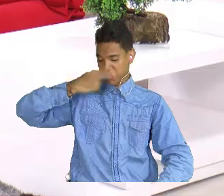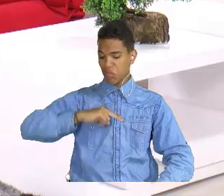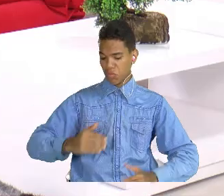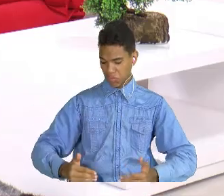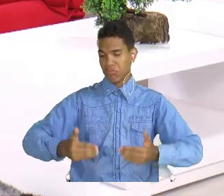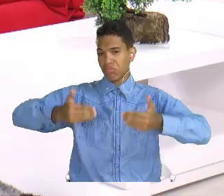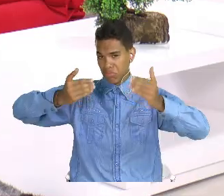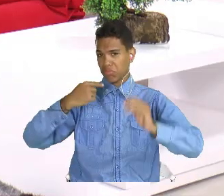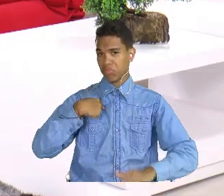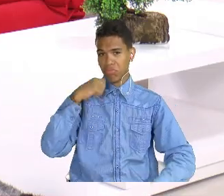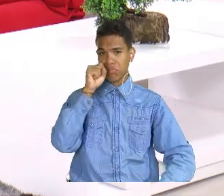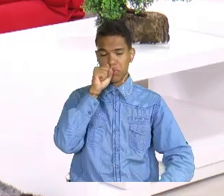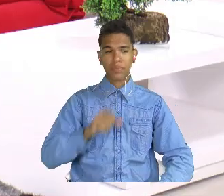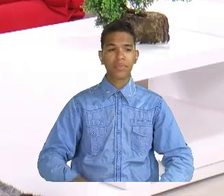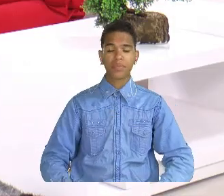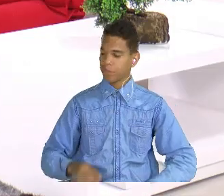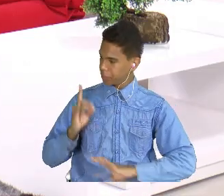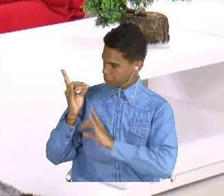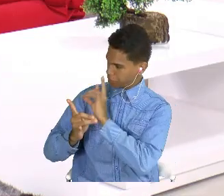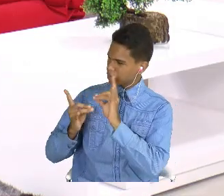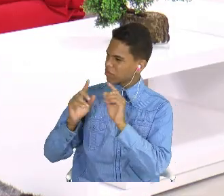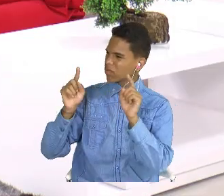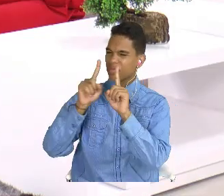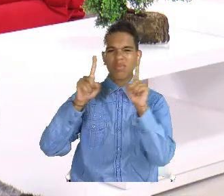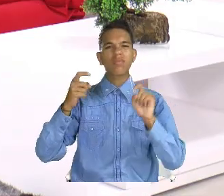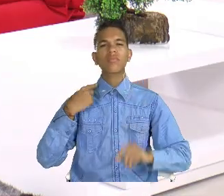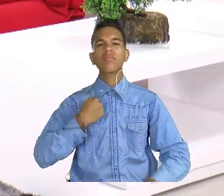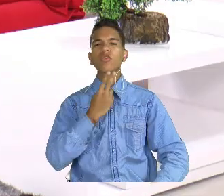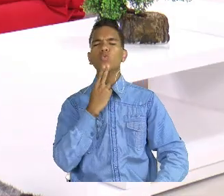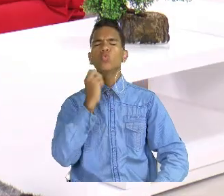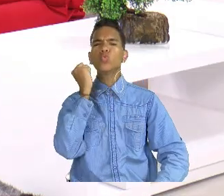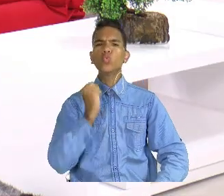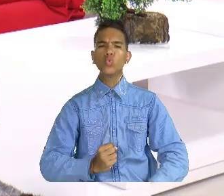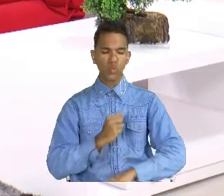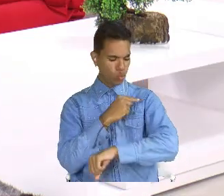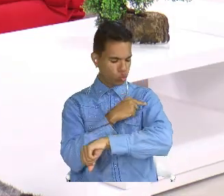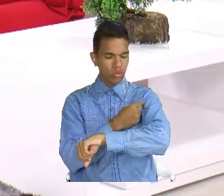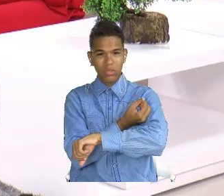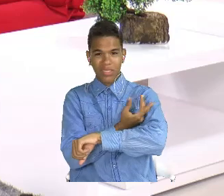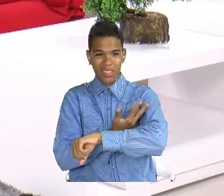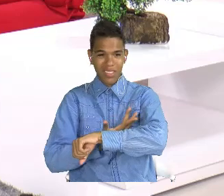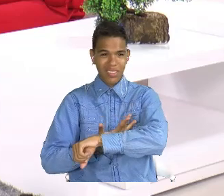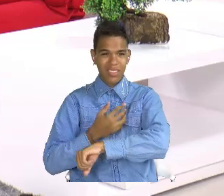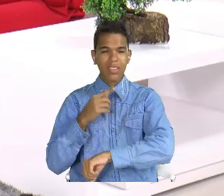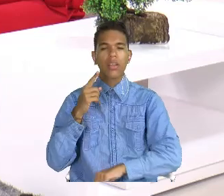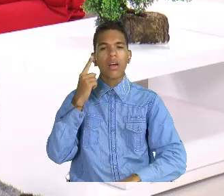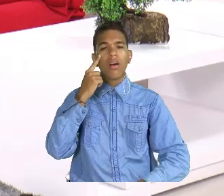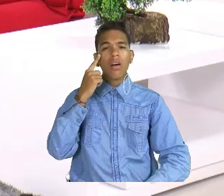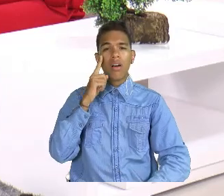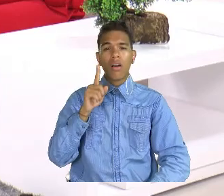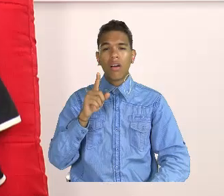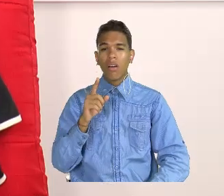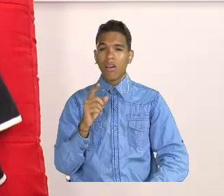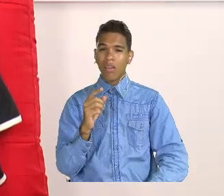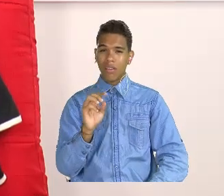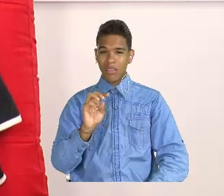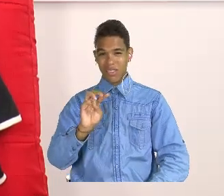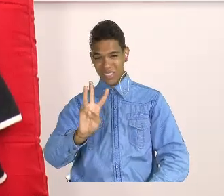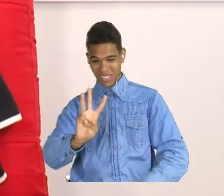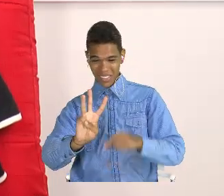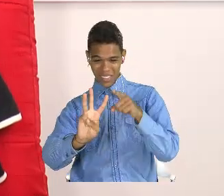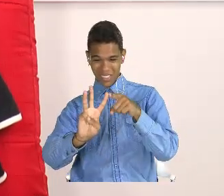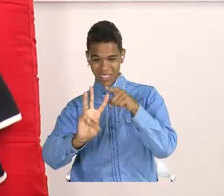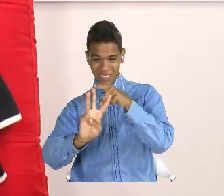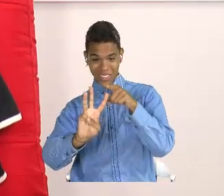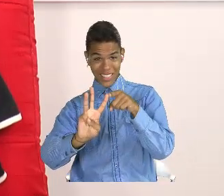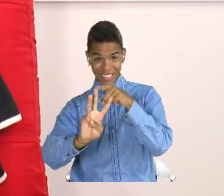Vamos a hablar hoy de diabetes, ¿no? Sí, claro. Se dice en una consulta que estuve haciendo que dos de cada tres personas están